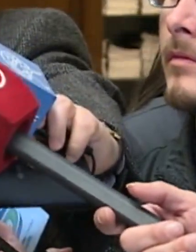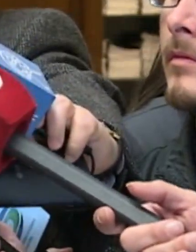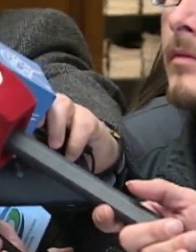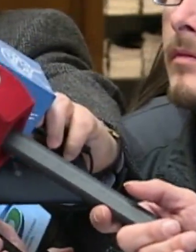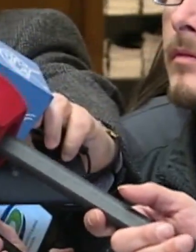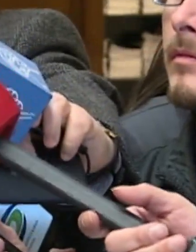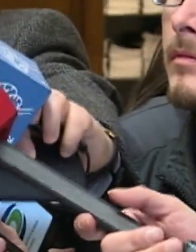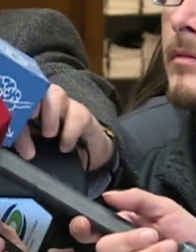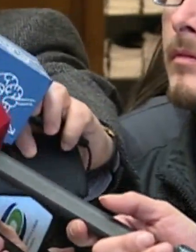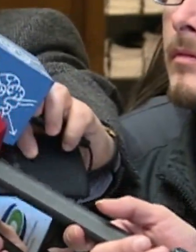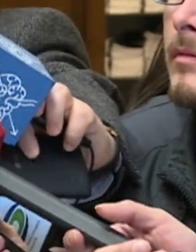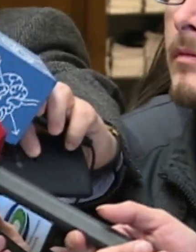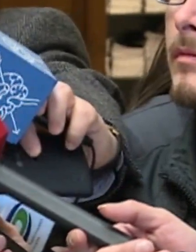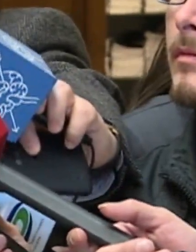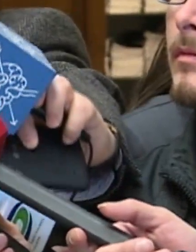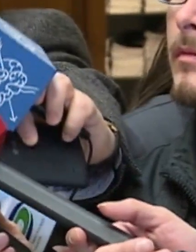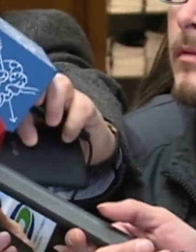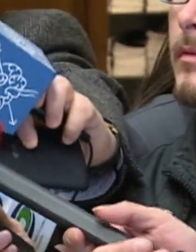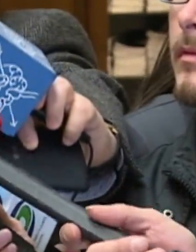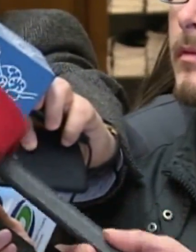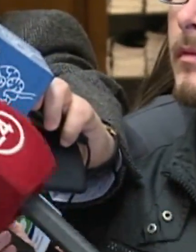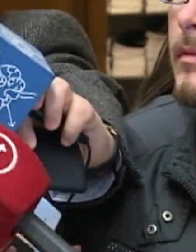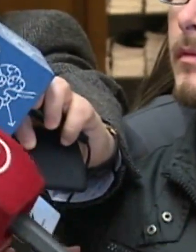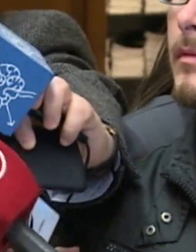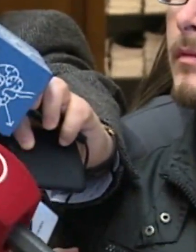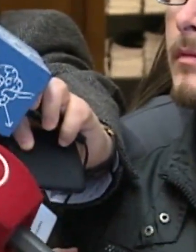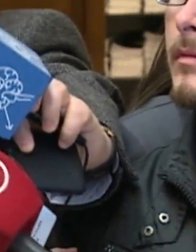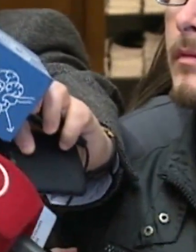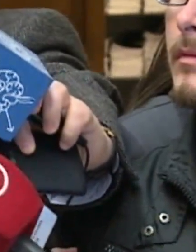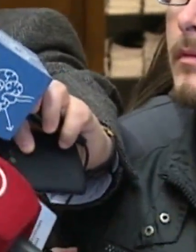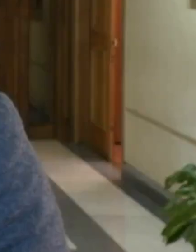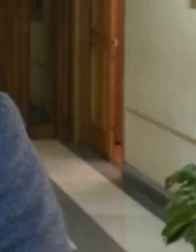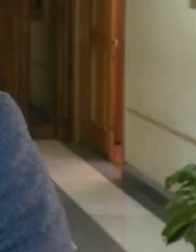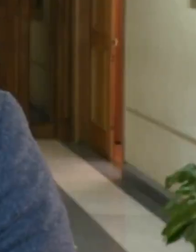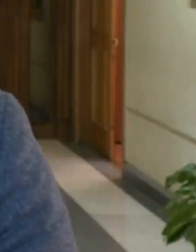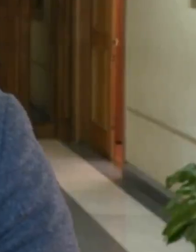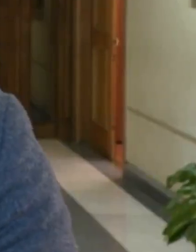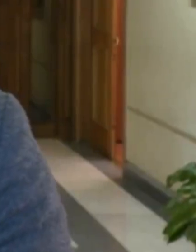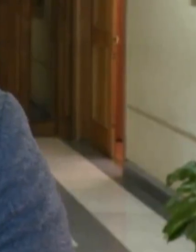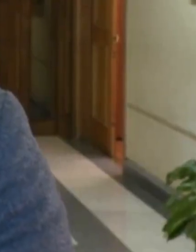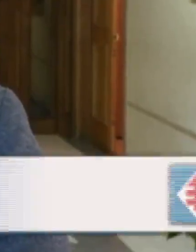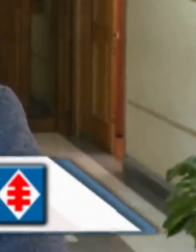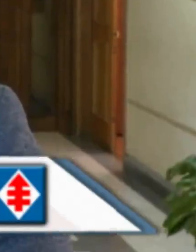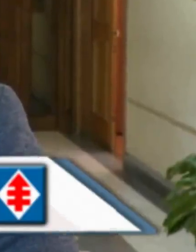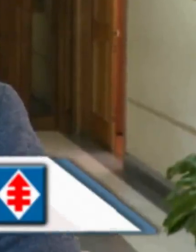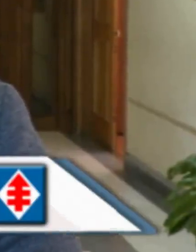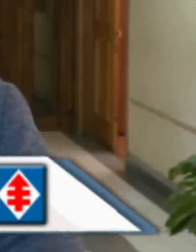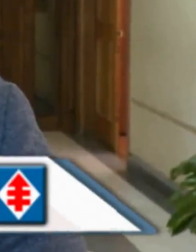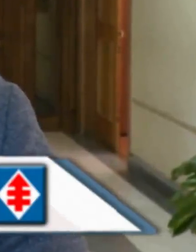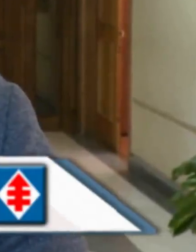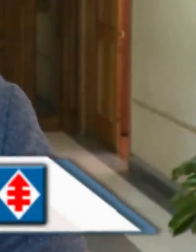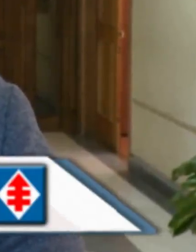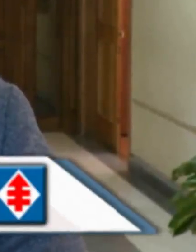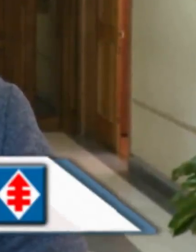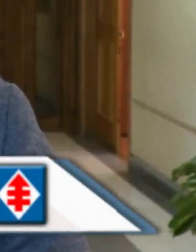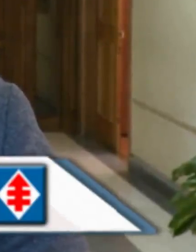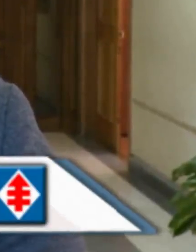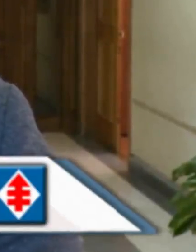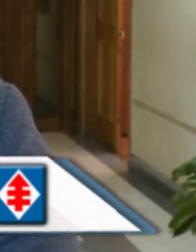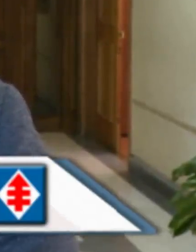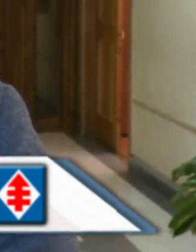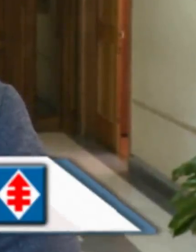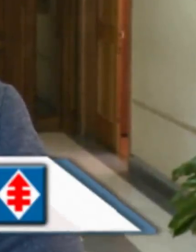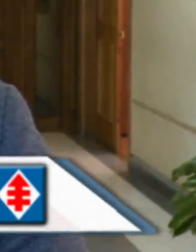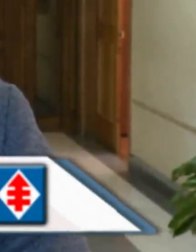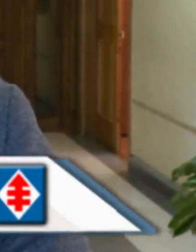cero si ves de seis por arriba se sube a la decena permite mejorar la profundización de nuestro mercado financiero también